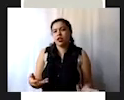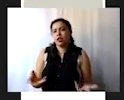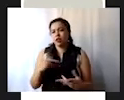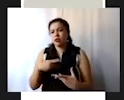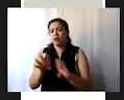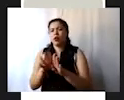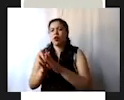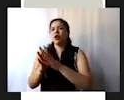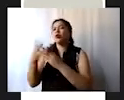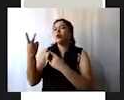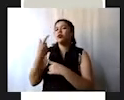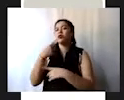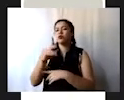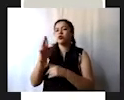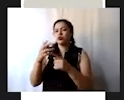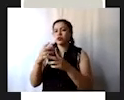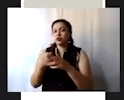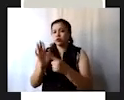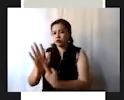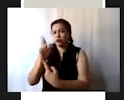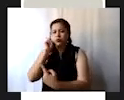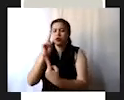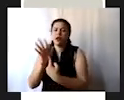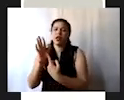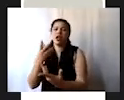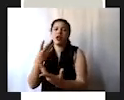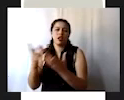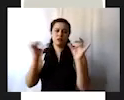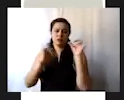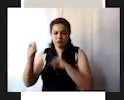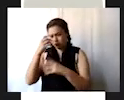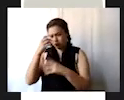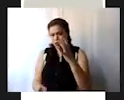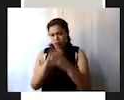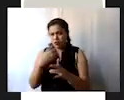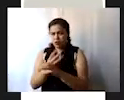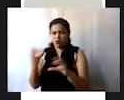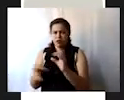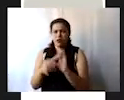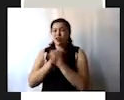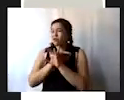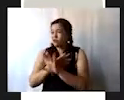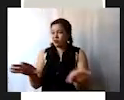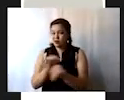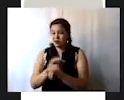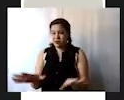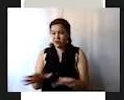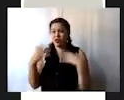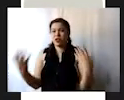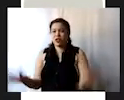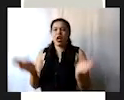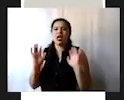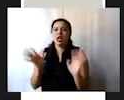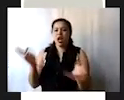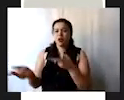cuentas sobre eso también? Hay un montón de laboratorios de innovación, un montón de bases de datos que en estos momentos ya están